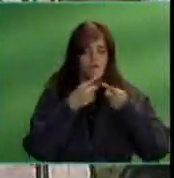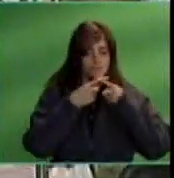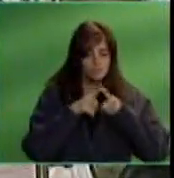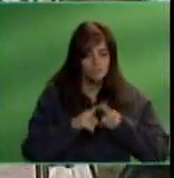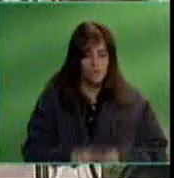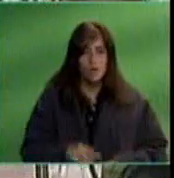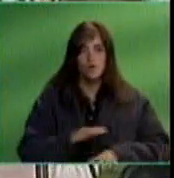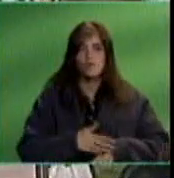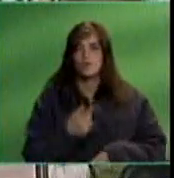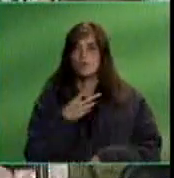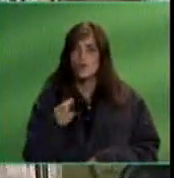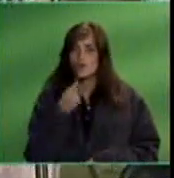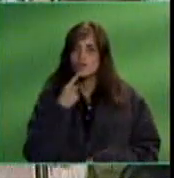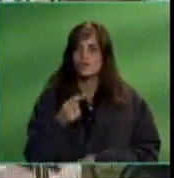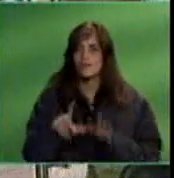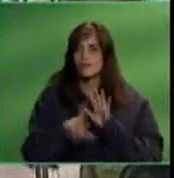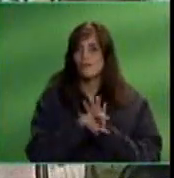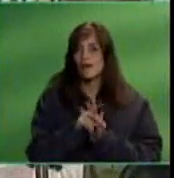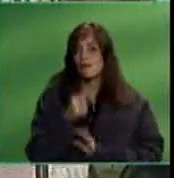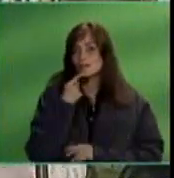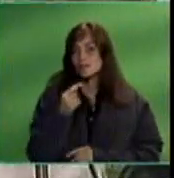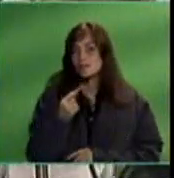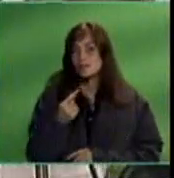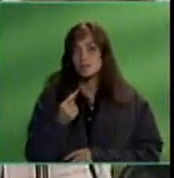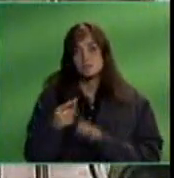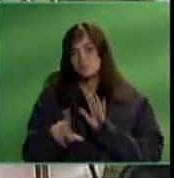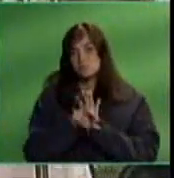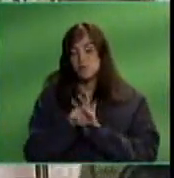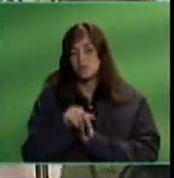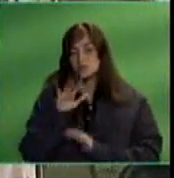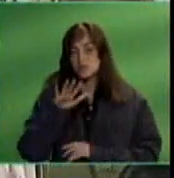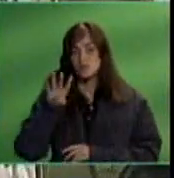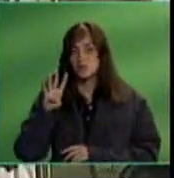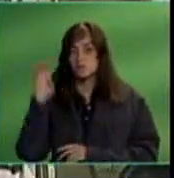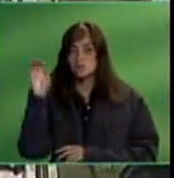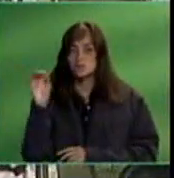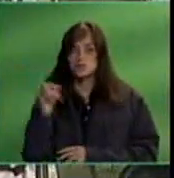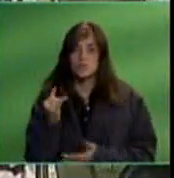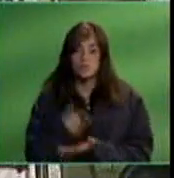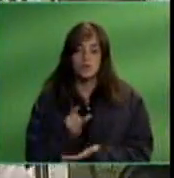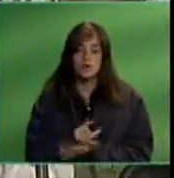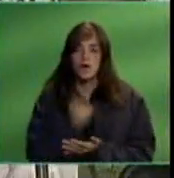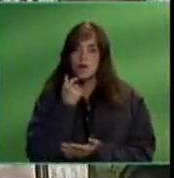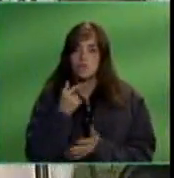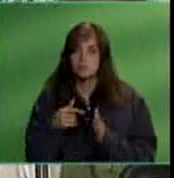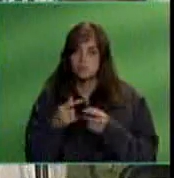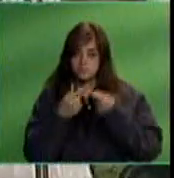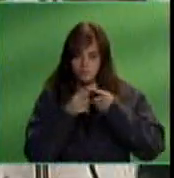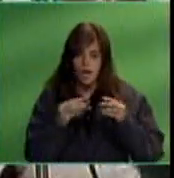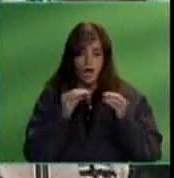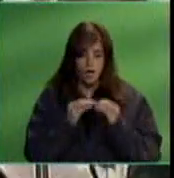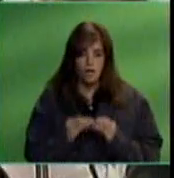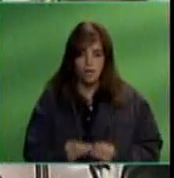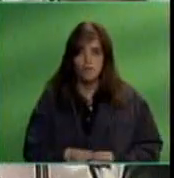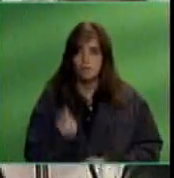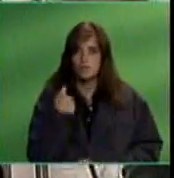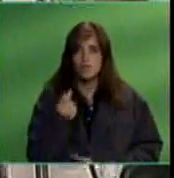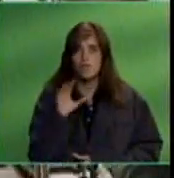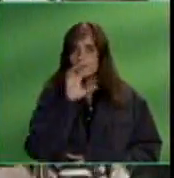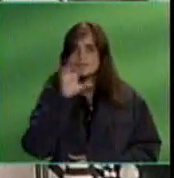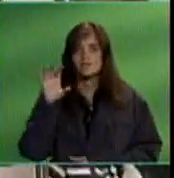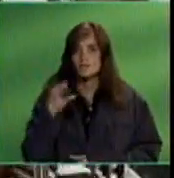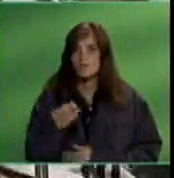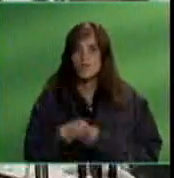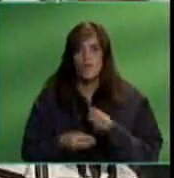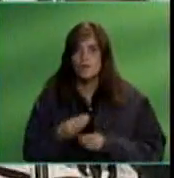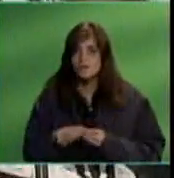porque que no lo dicen las leyes las leyes dicen que se tiene que auditar el 54 por una muestra aleatoria como en ningún país se hace haga